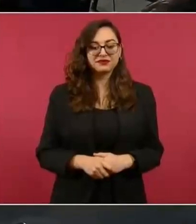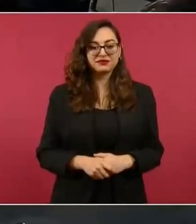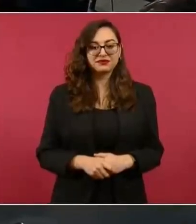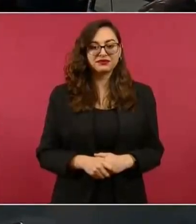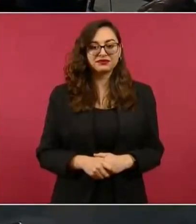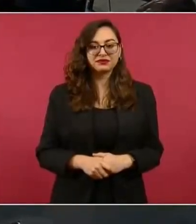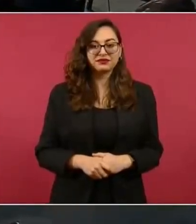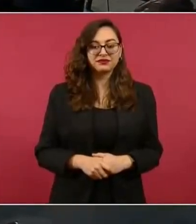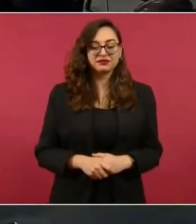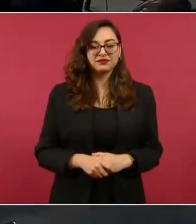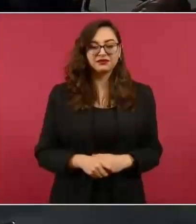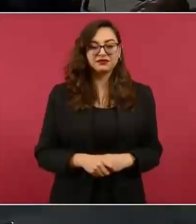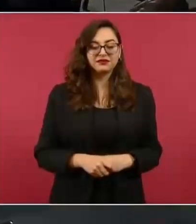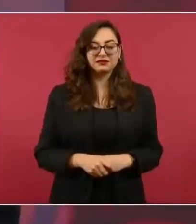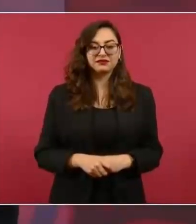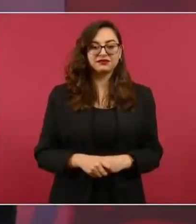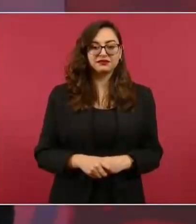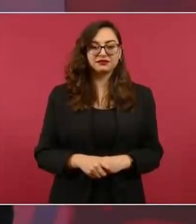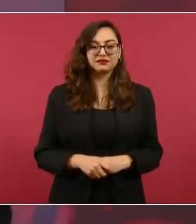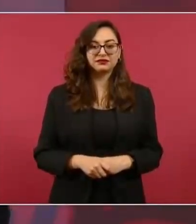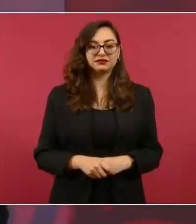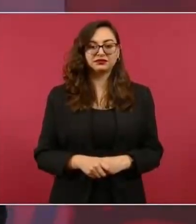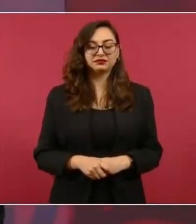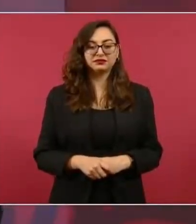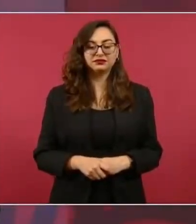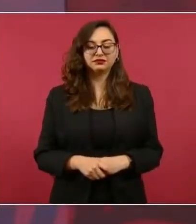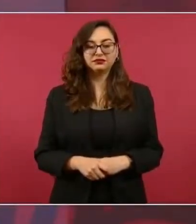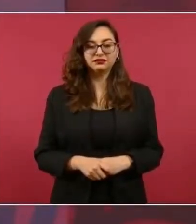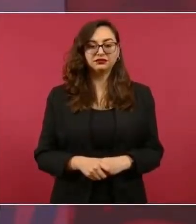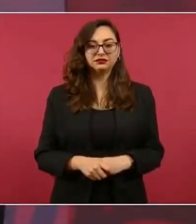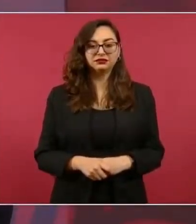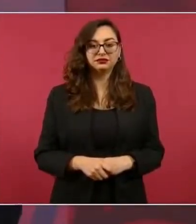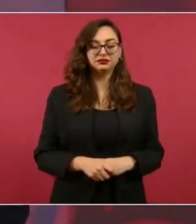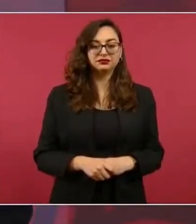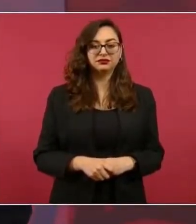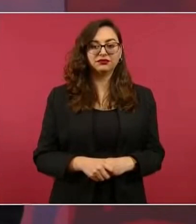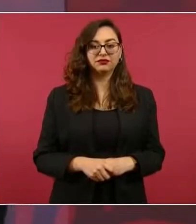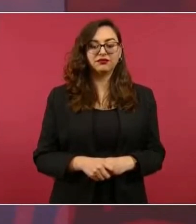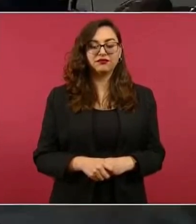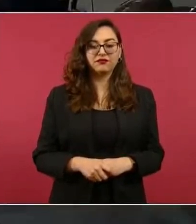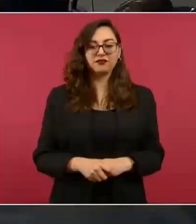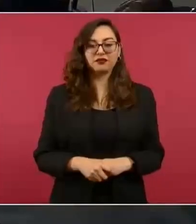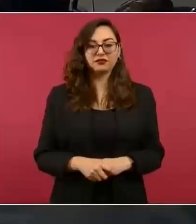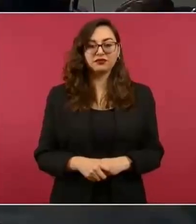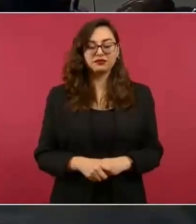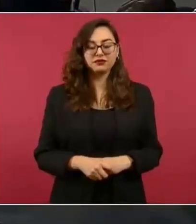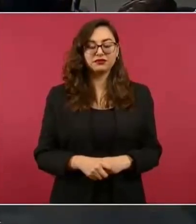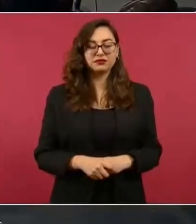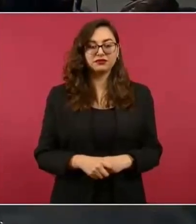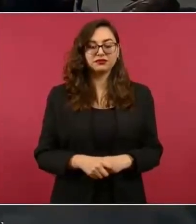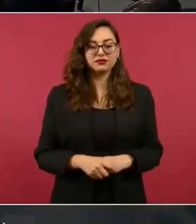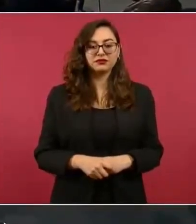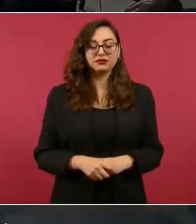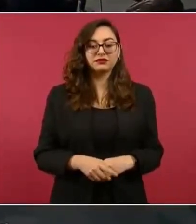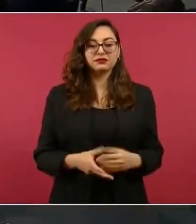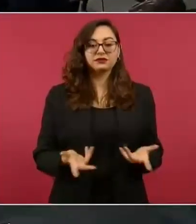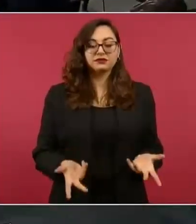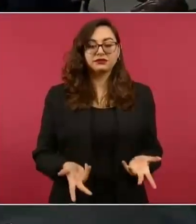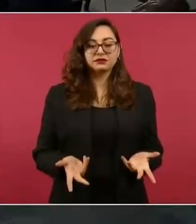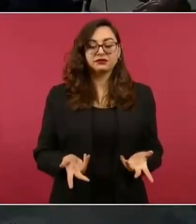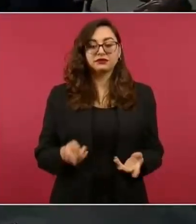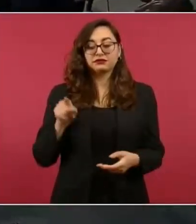porque ya en el partido que nosotros